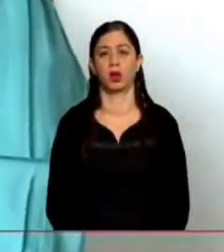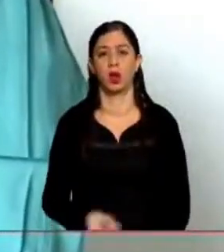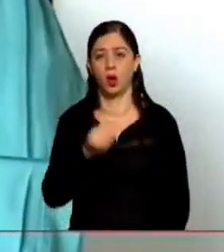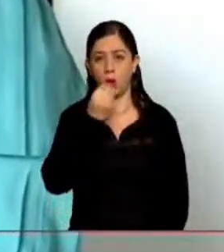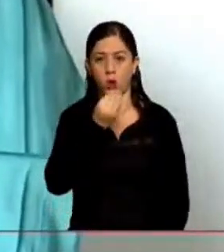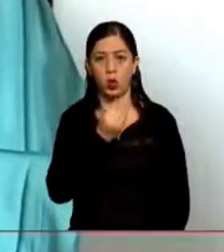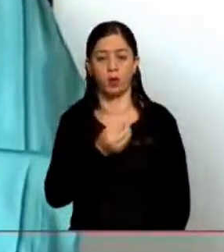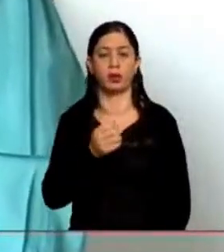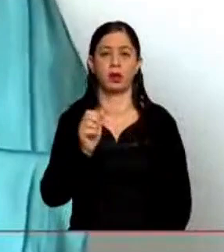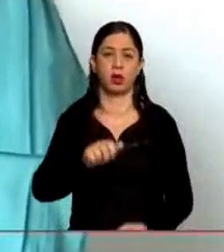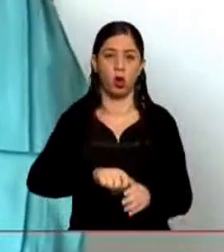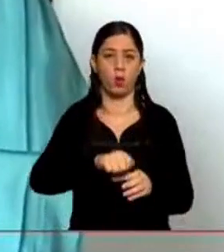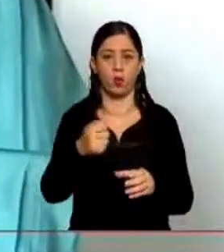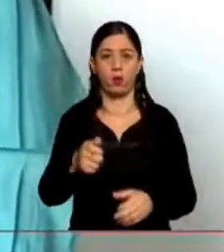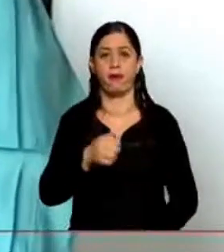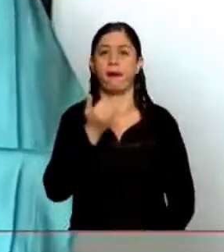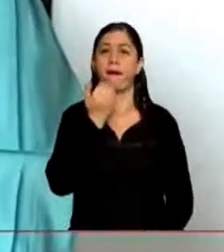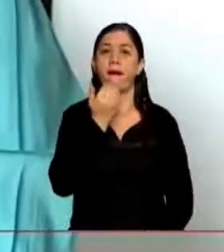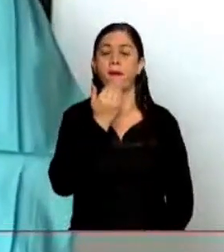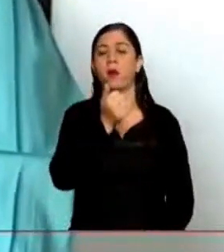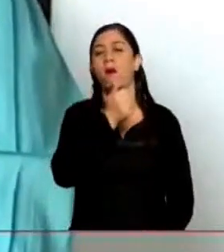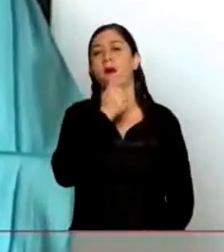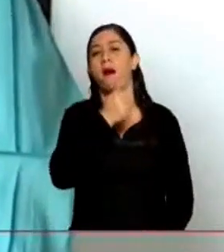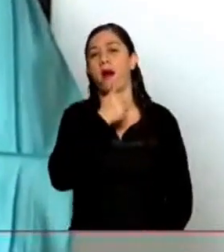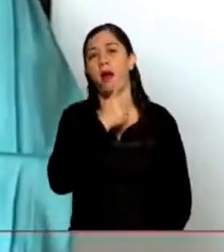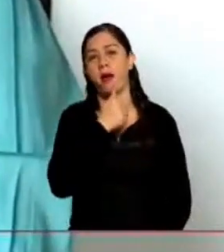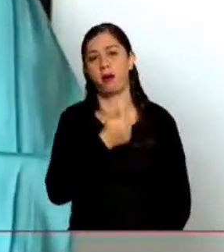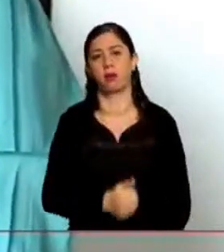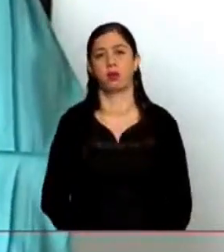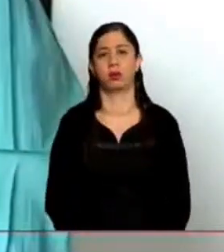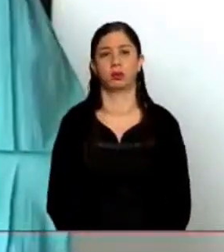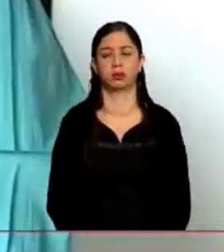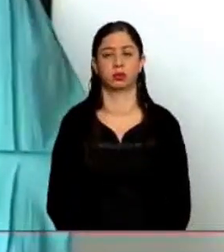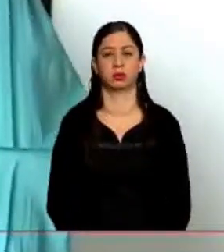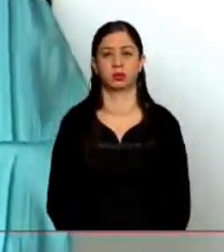no perecederos, agua, que sean